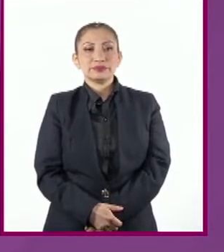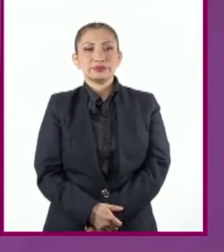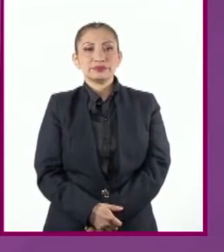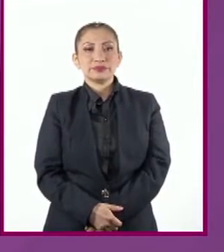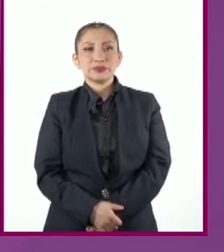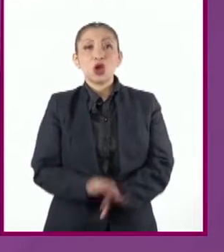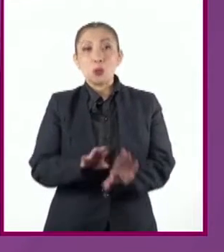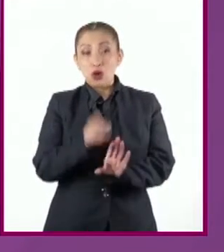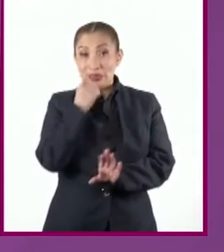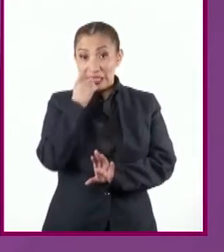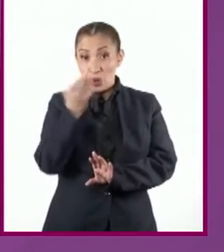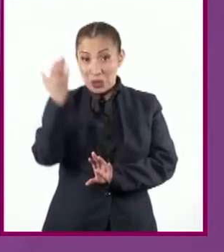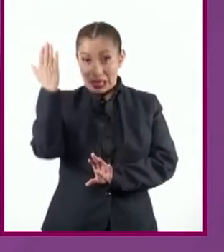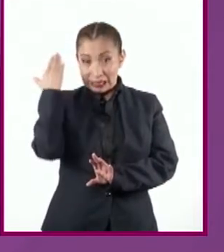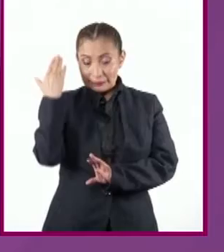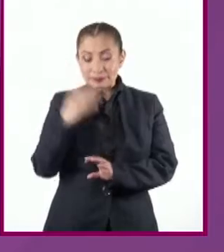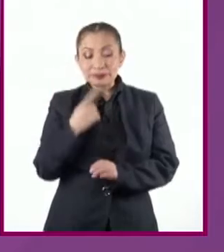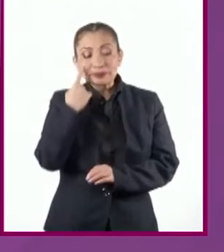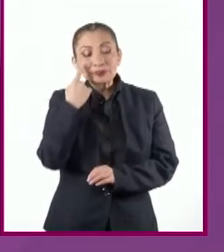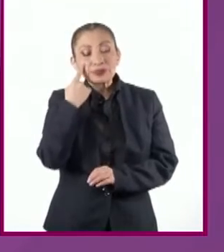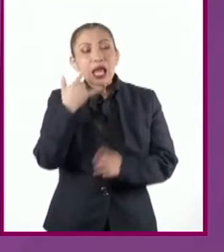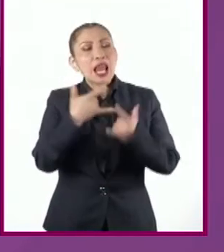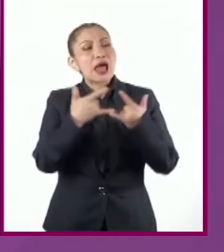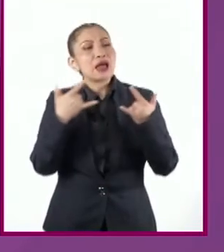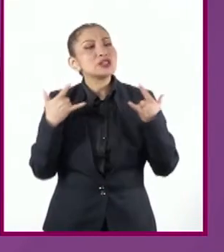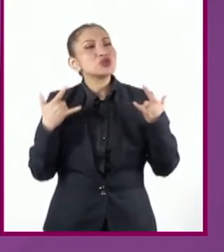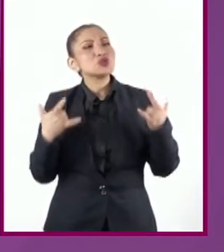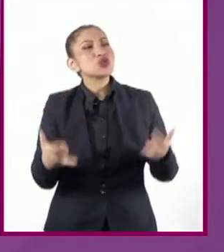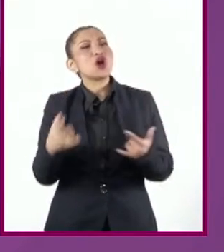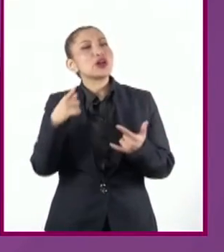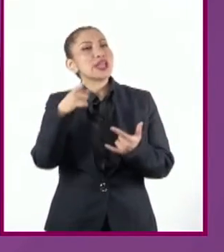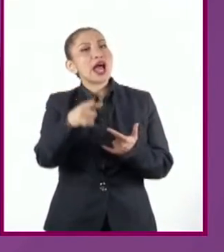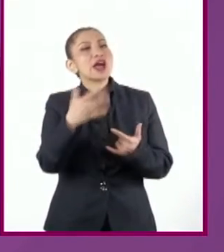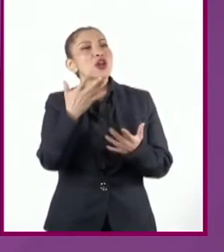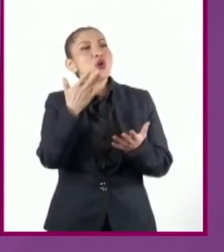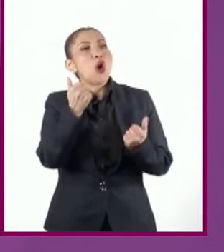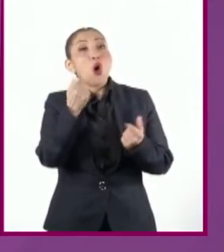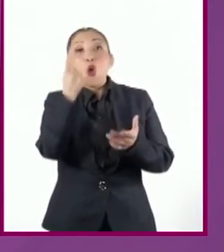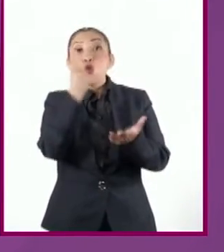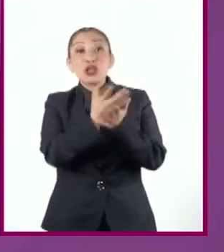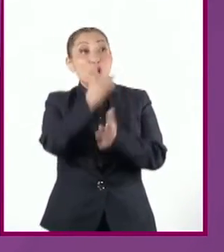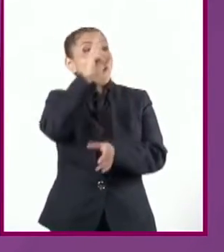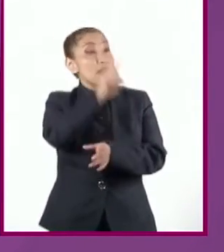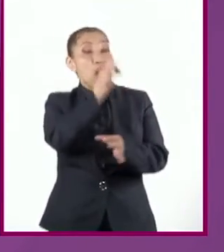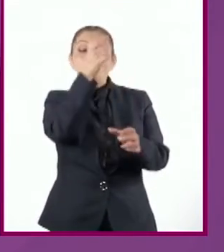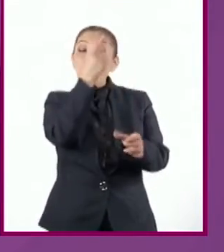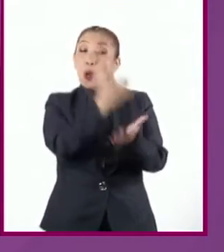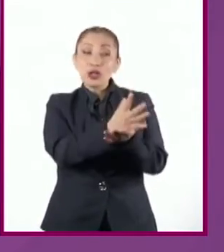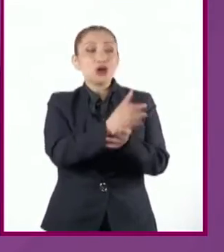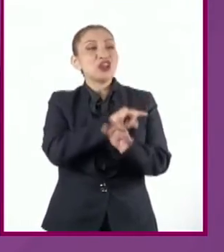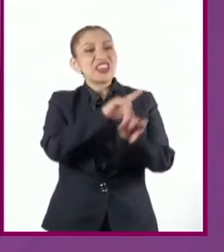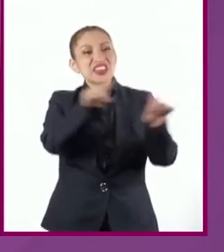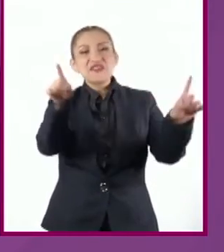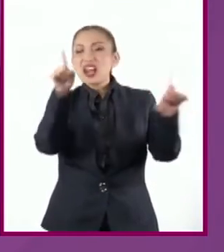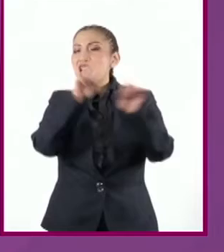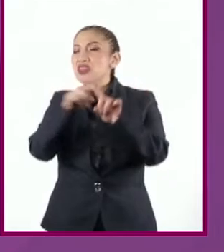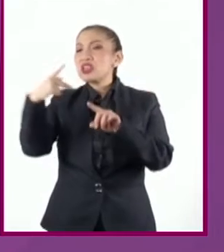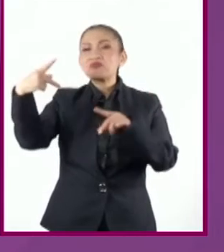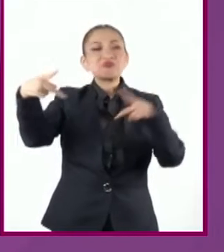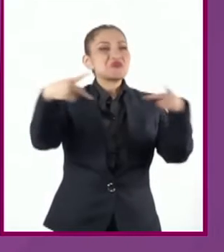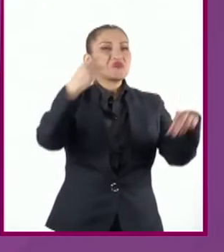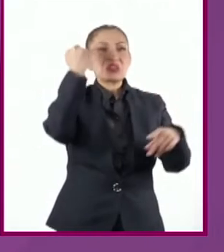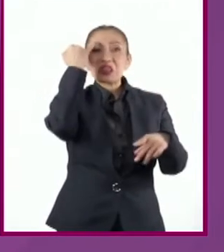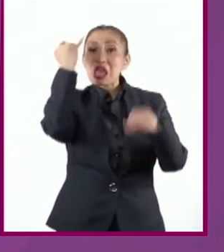Como se mencionó anteriormente, la historia no tiene una sola verdad, sino varias